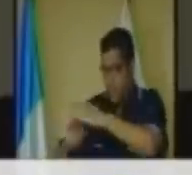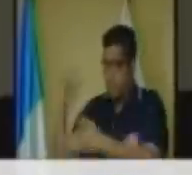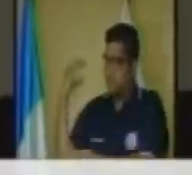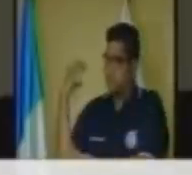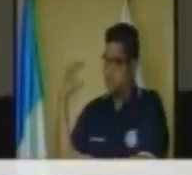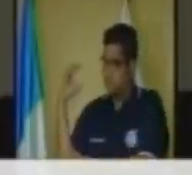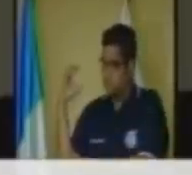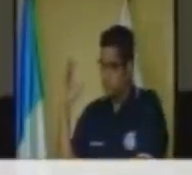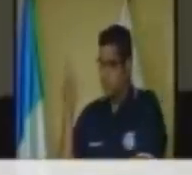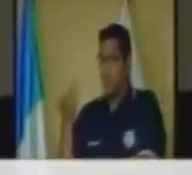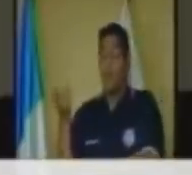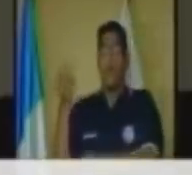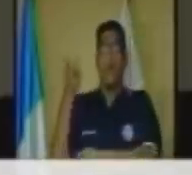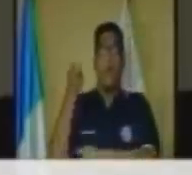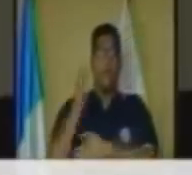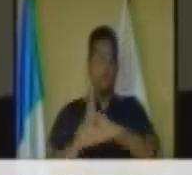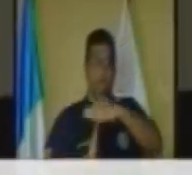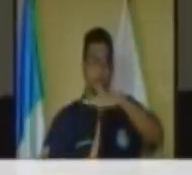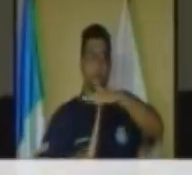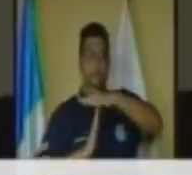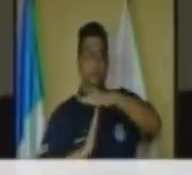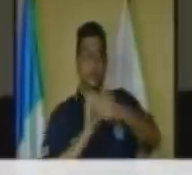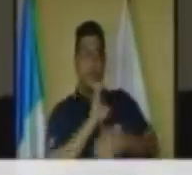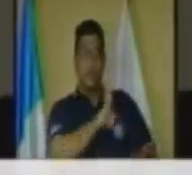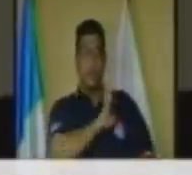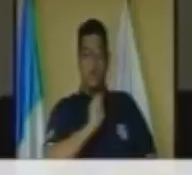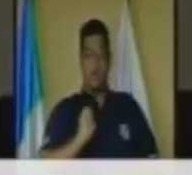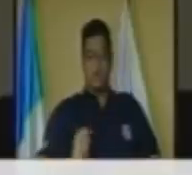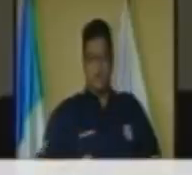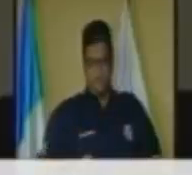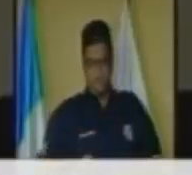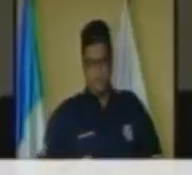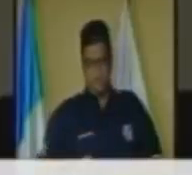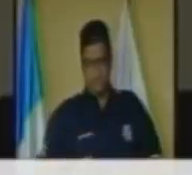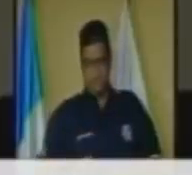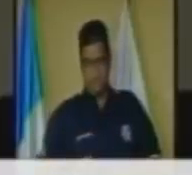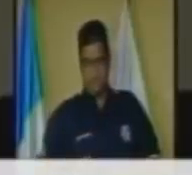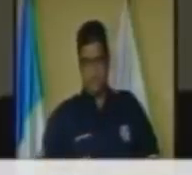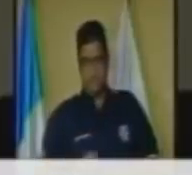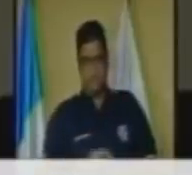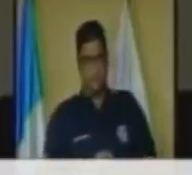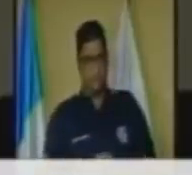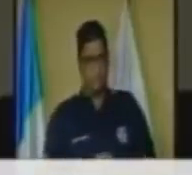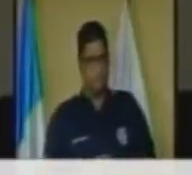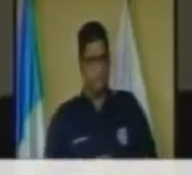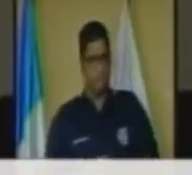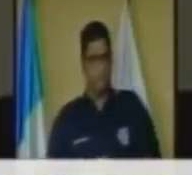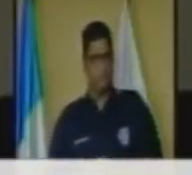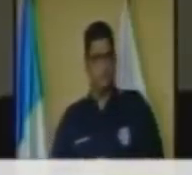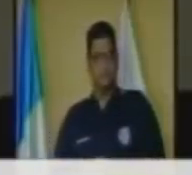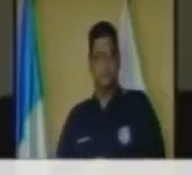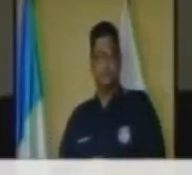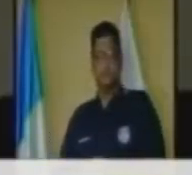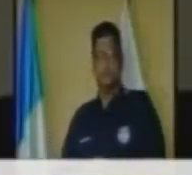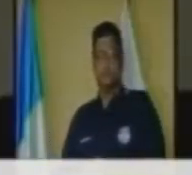a Salvador. El vuelo de Salvador-Guatemala fue el último vuelo que él tuvo. Sin embargo, esa posiblemente